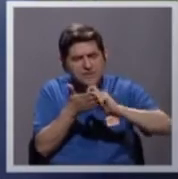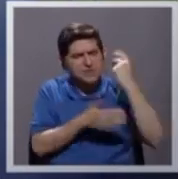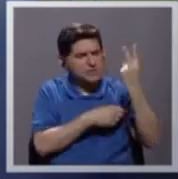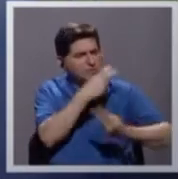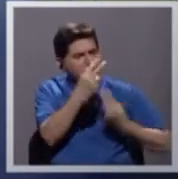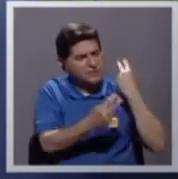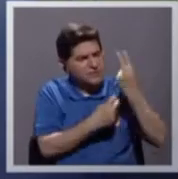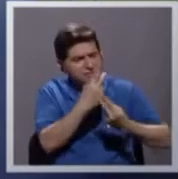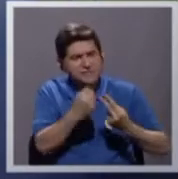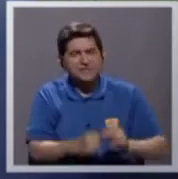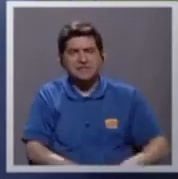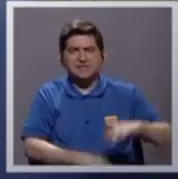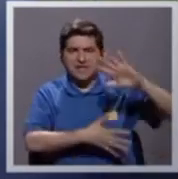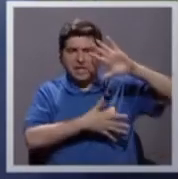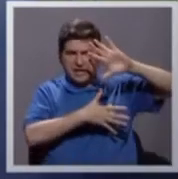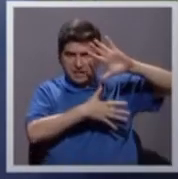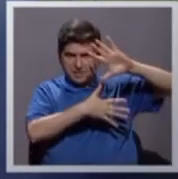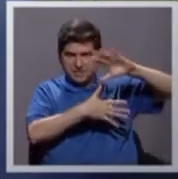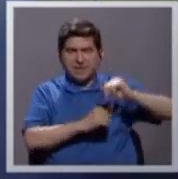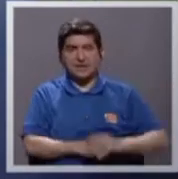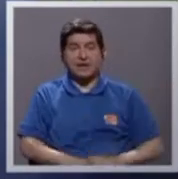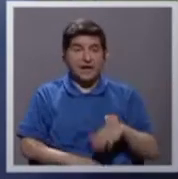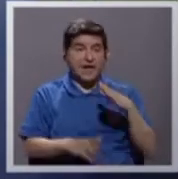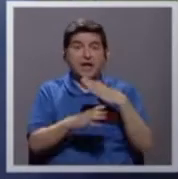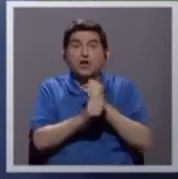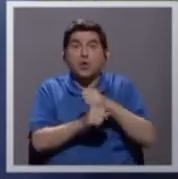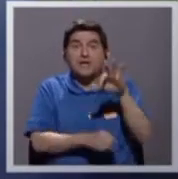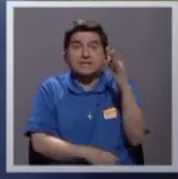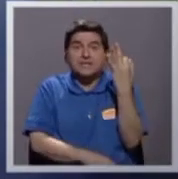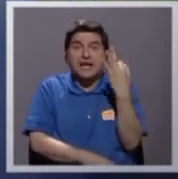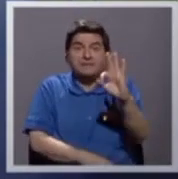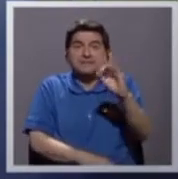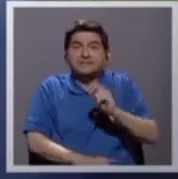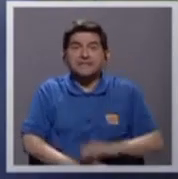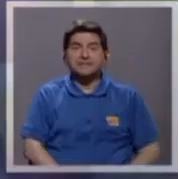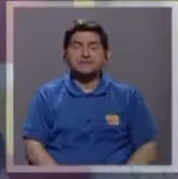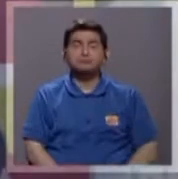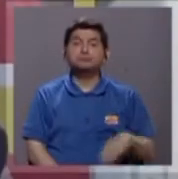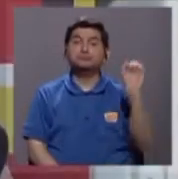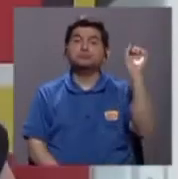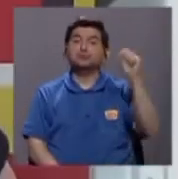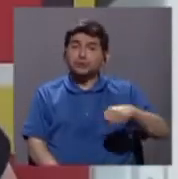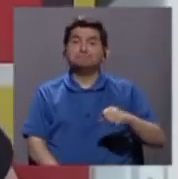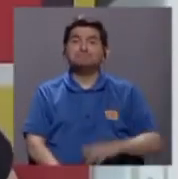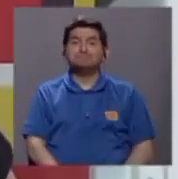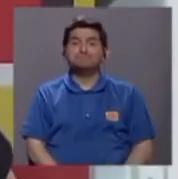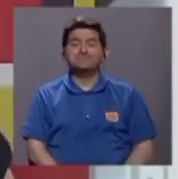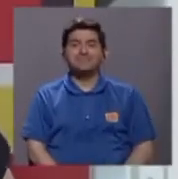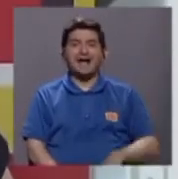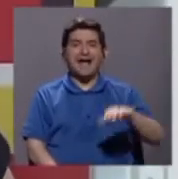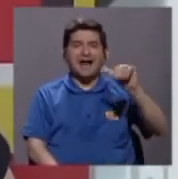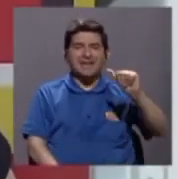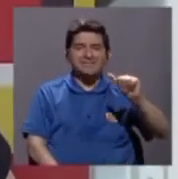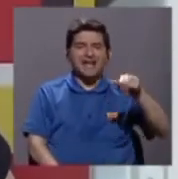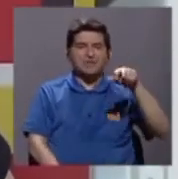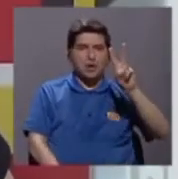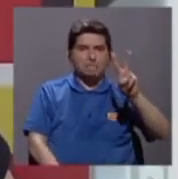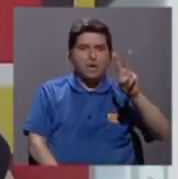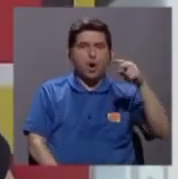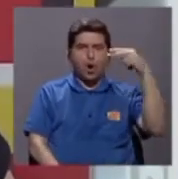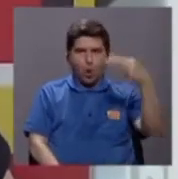viajes por América en francés. Sí, Sí, Alexander von Humboldt, como